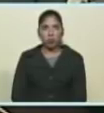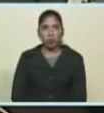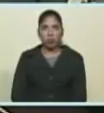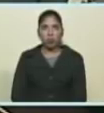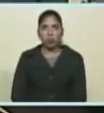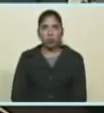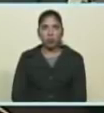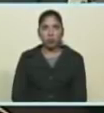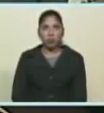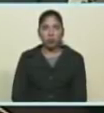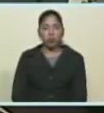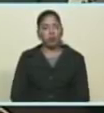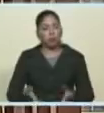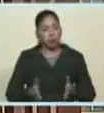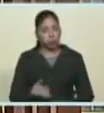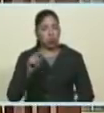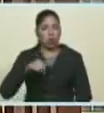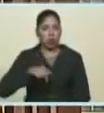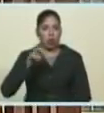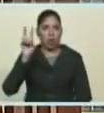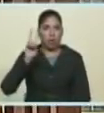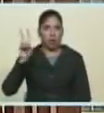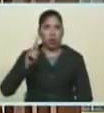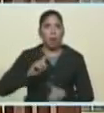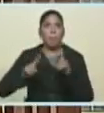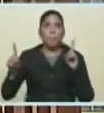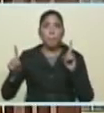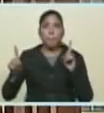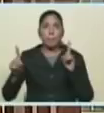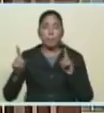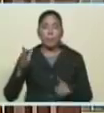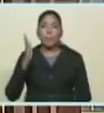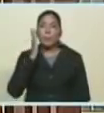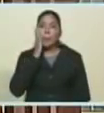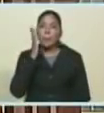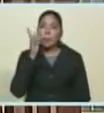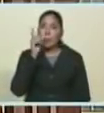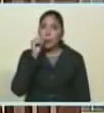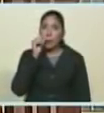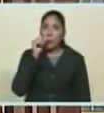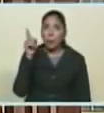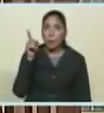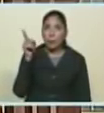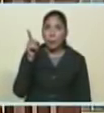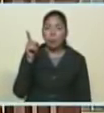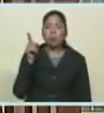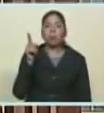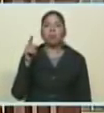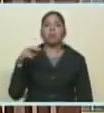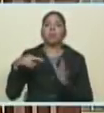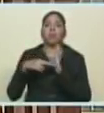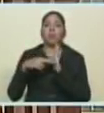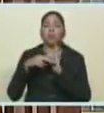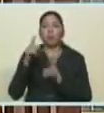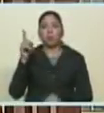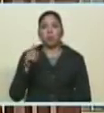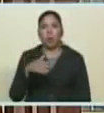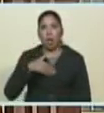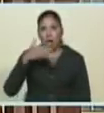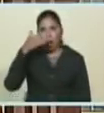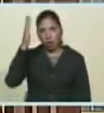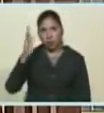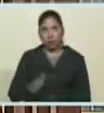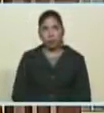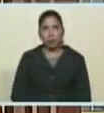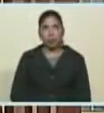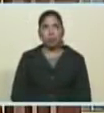bueno, venezolanos de nacimiento, pero de padres árabes. Venezuela tiene una gran comunidad libanesa,